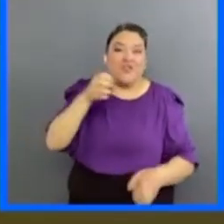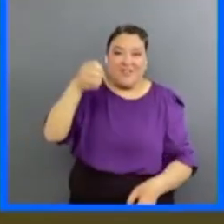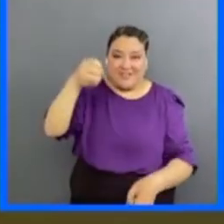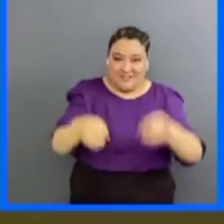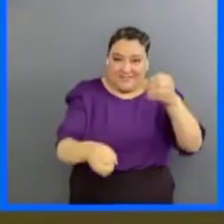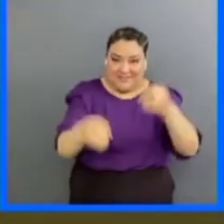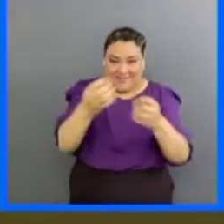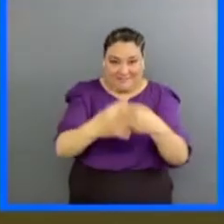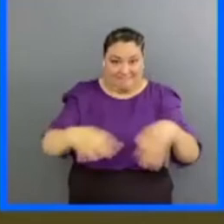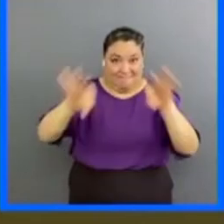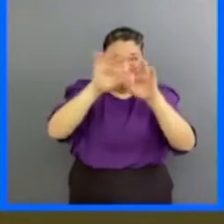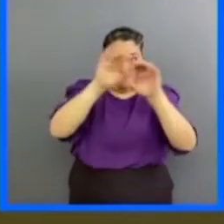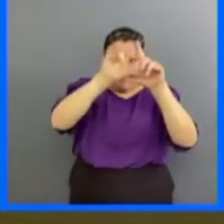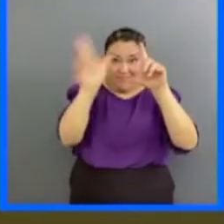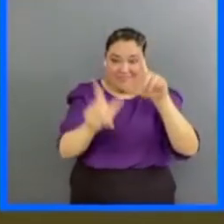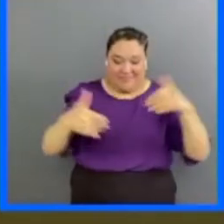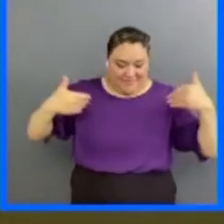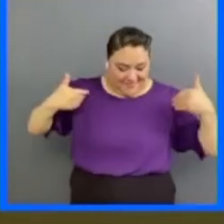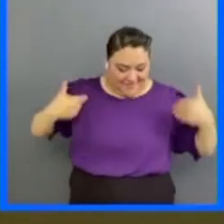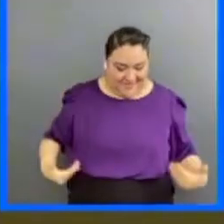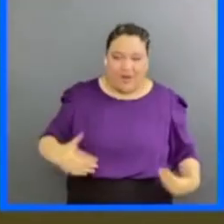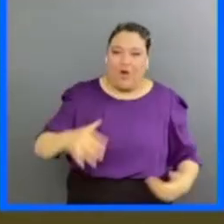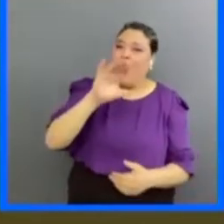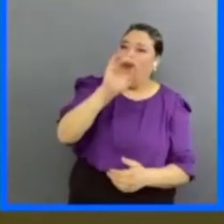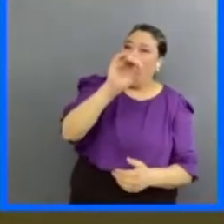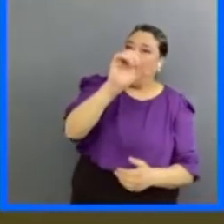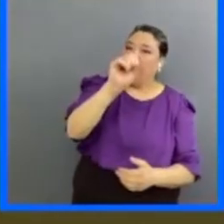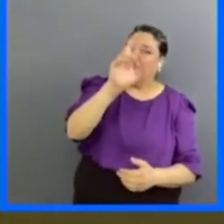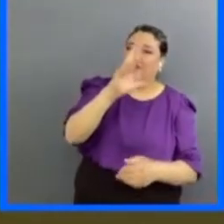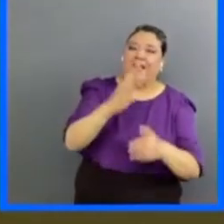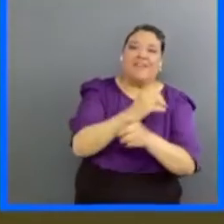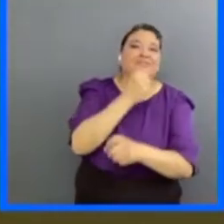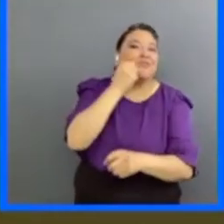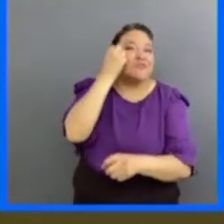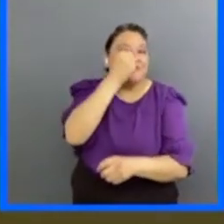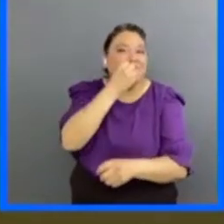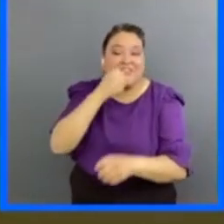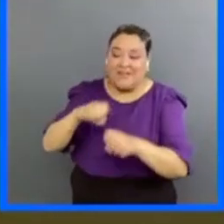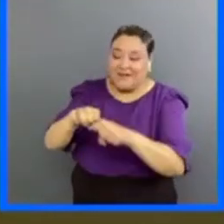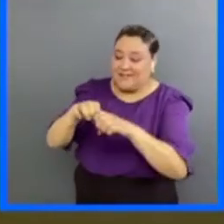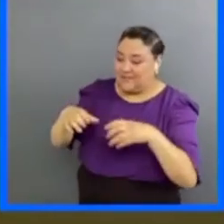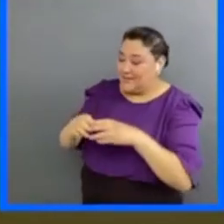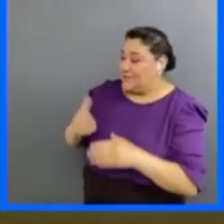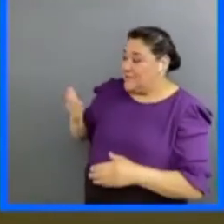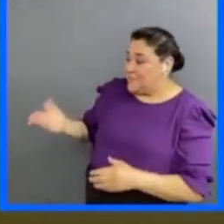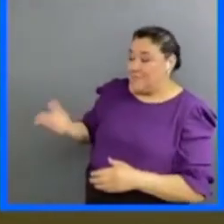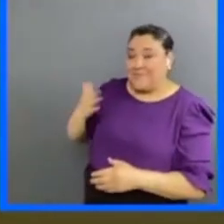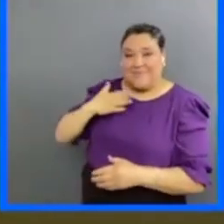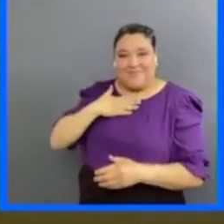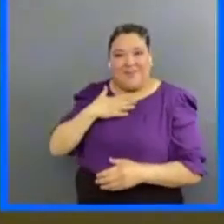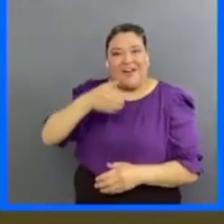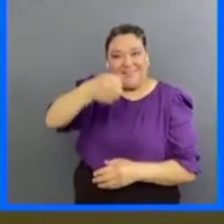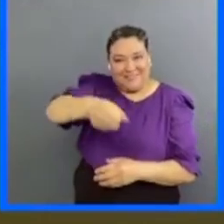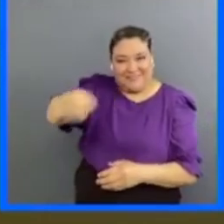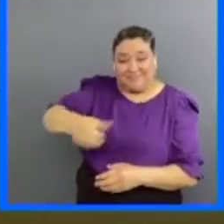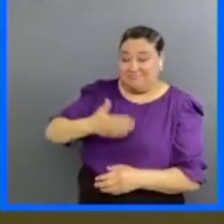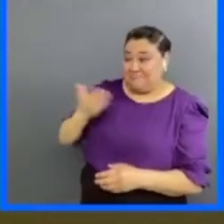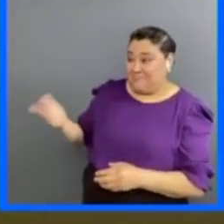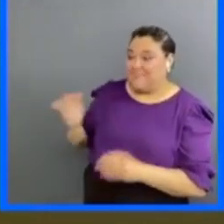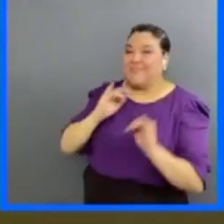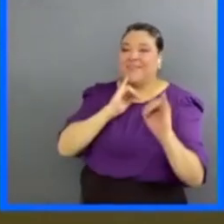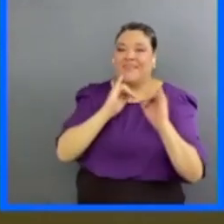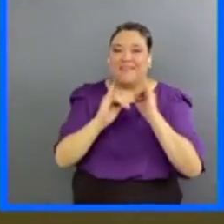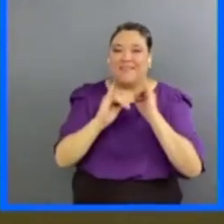importante. Soy Óscar González y a nombre de todo este equipo de trabajo les saludamos con un enorme gusto. Gabriela Herrera